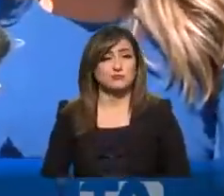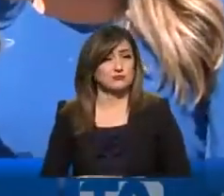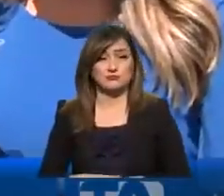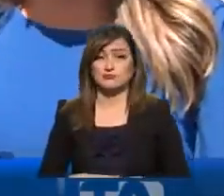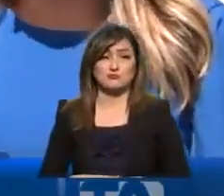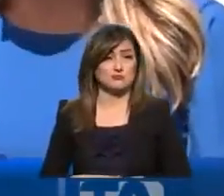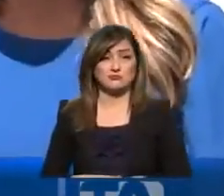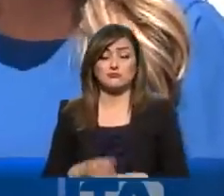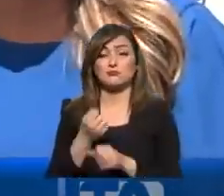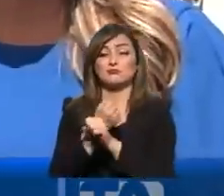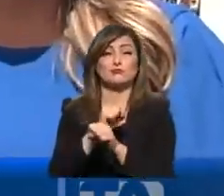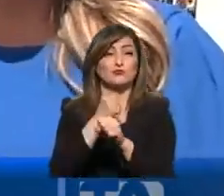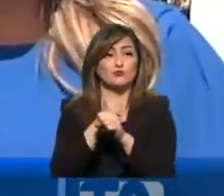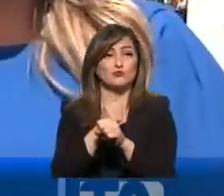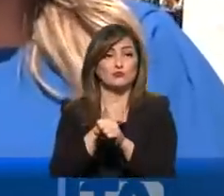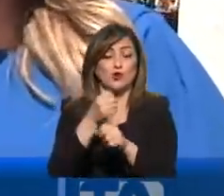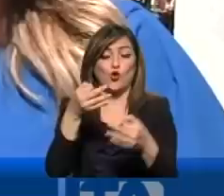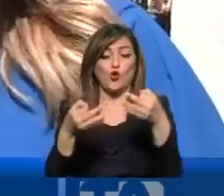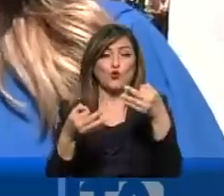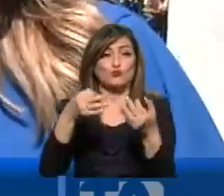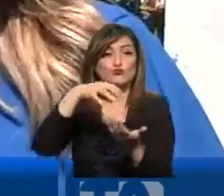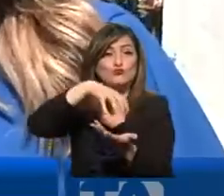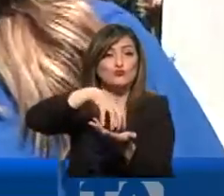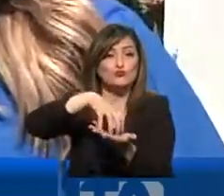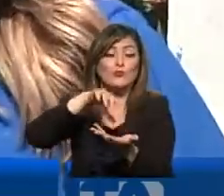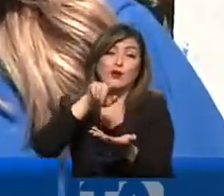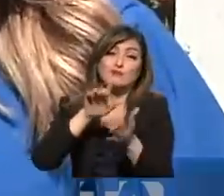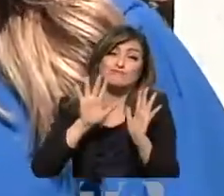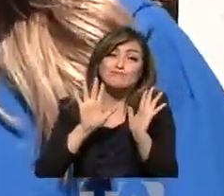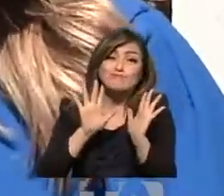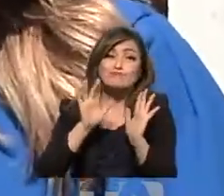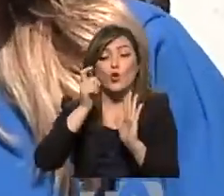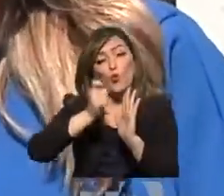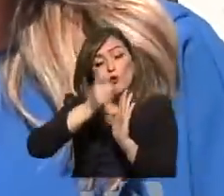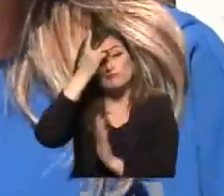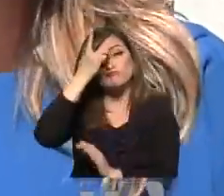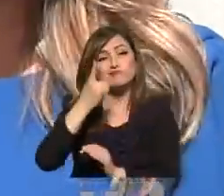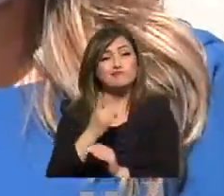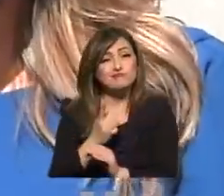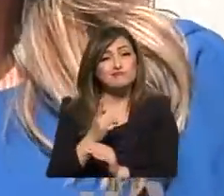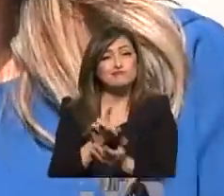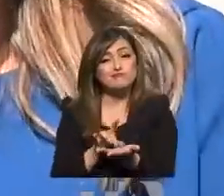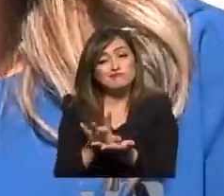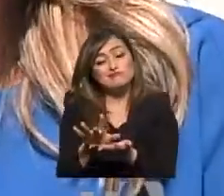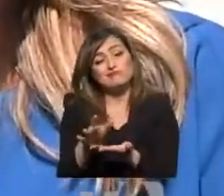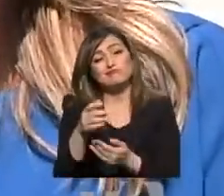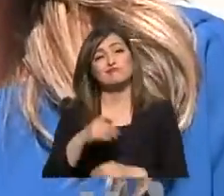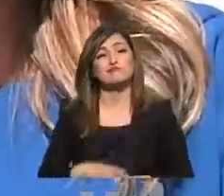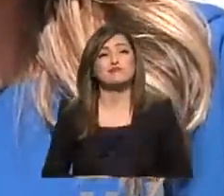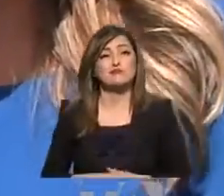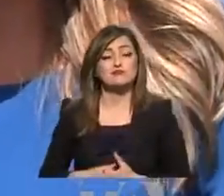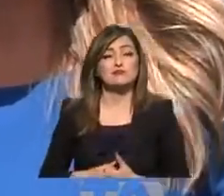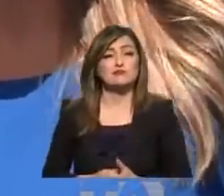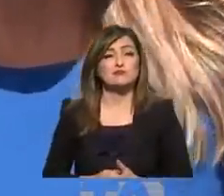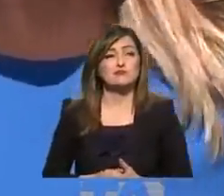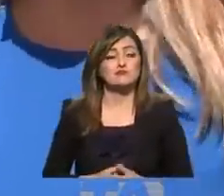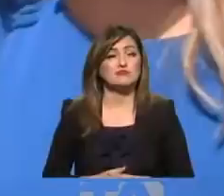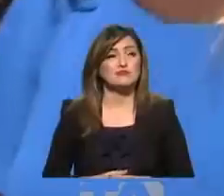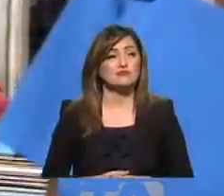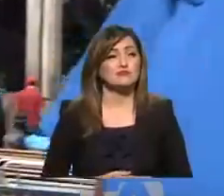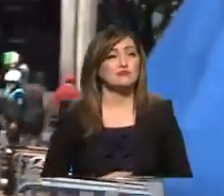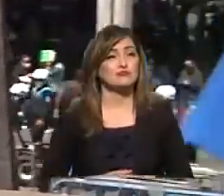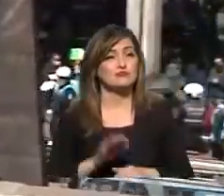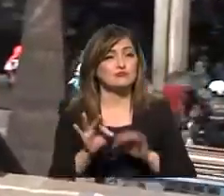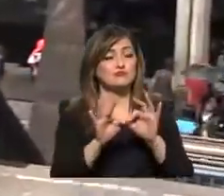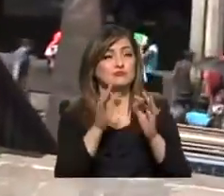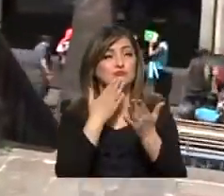siendo apelada y pasará a la Corte Provincial, donde seguramente se ratificará lo actuado por la Comisión de Mesa. Perfecto, muchas gracias. Y